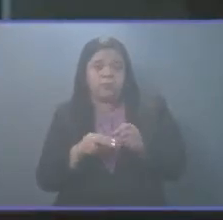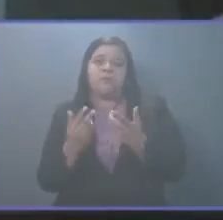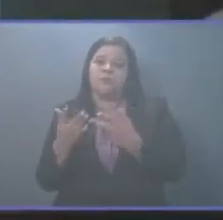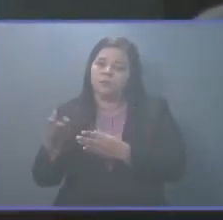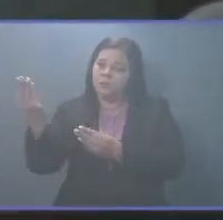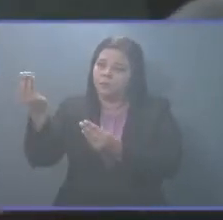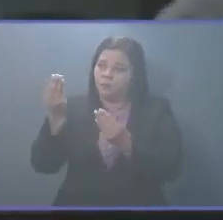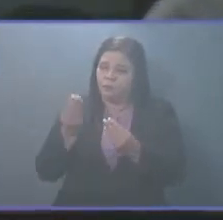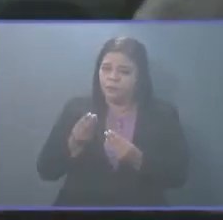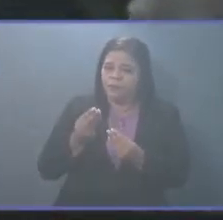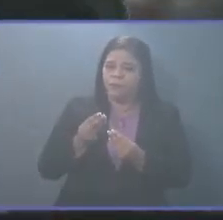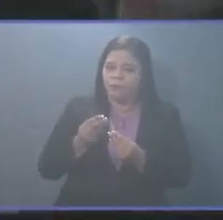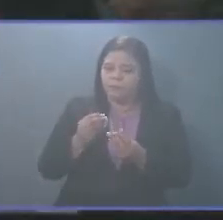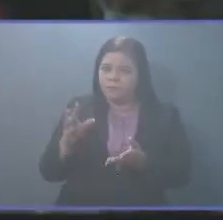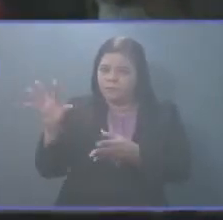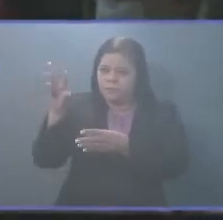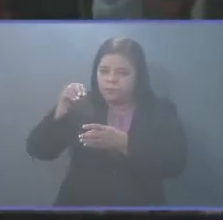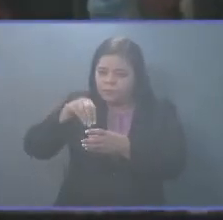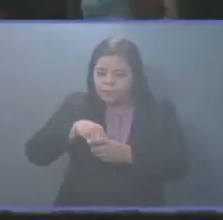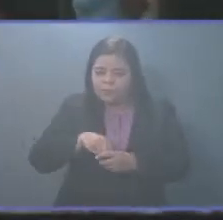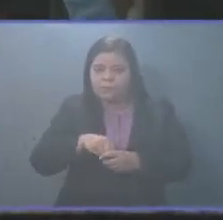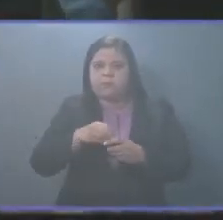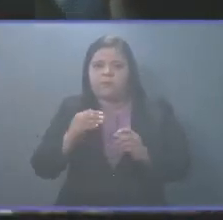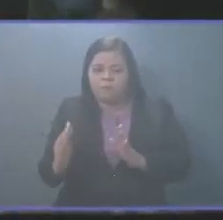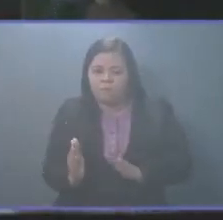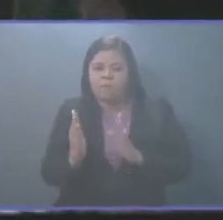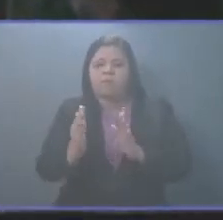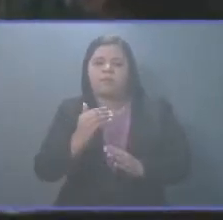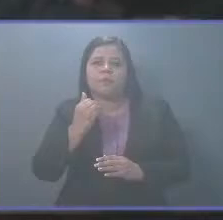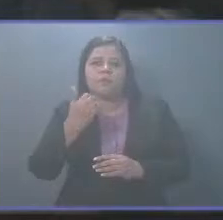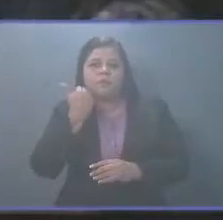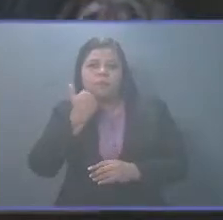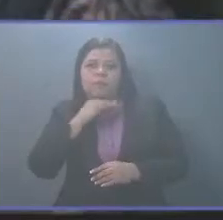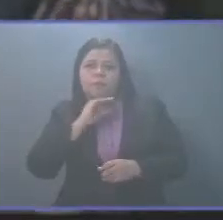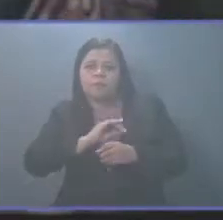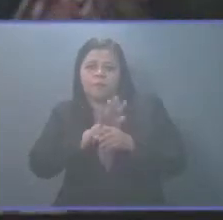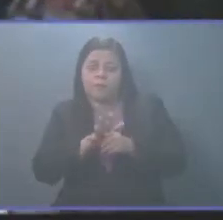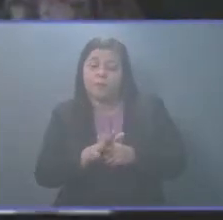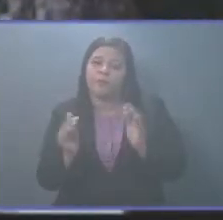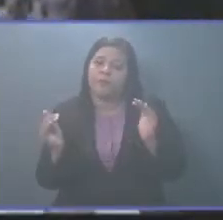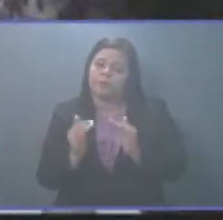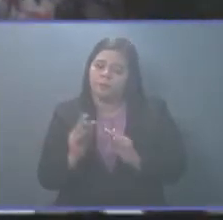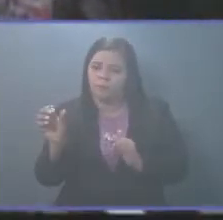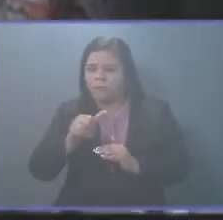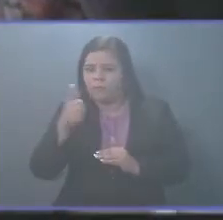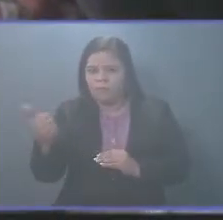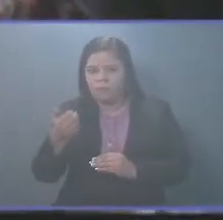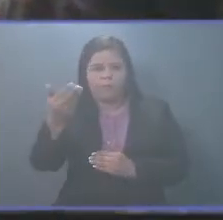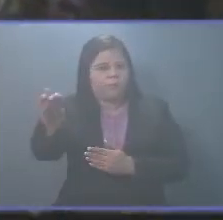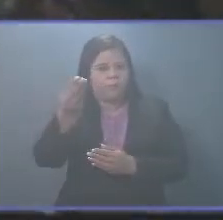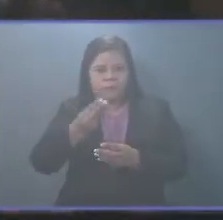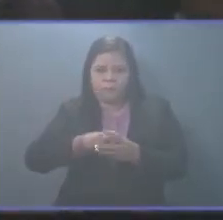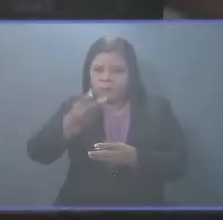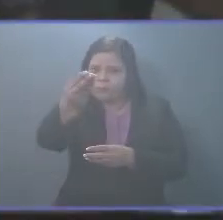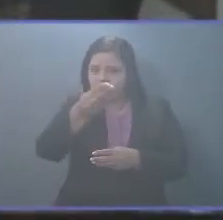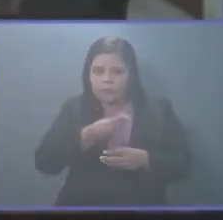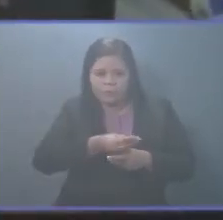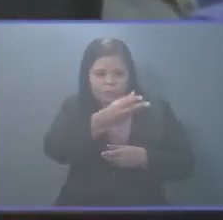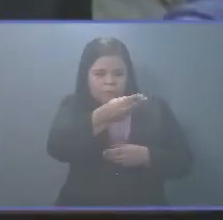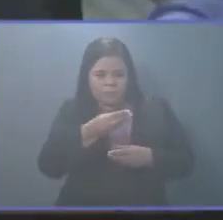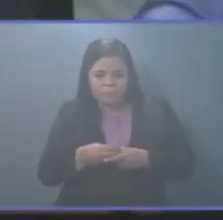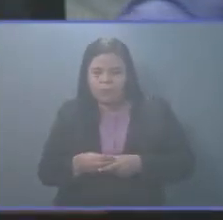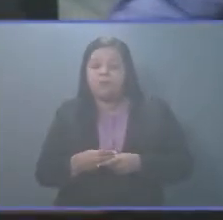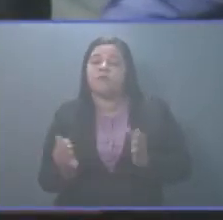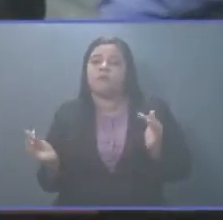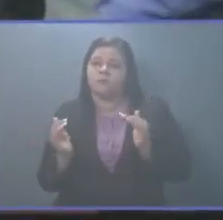financiamiento cuya justificación es la respuesta ante la pandemia, tuvo destinos de otras naturalezas, la contrapartida de Fomilenio y el pago a